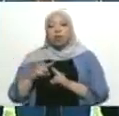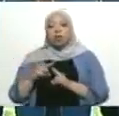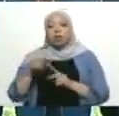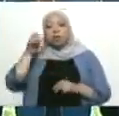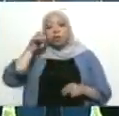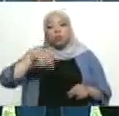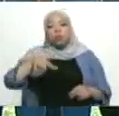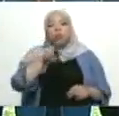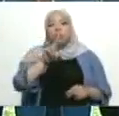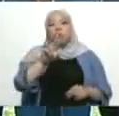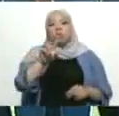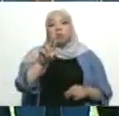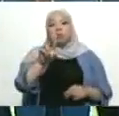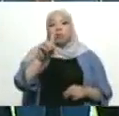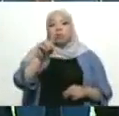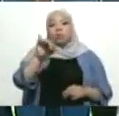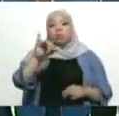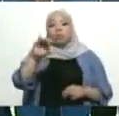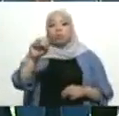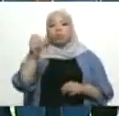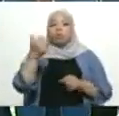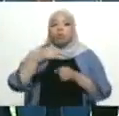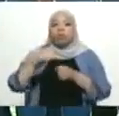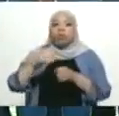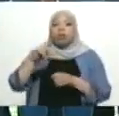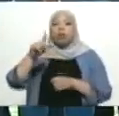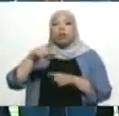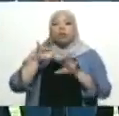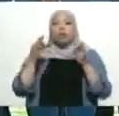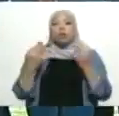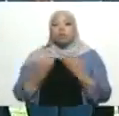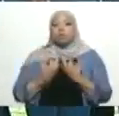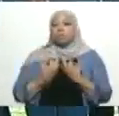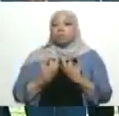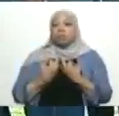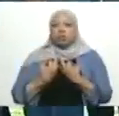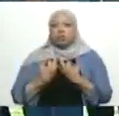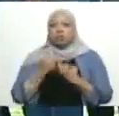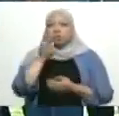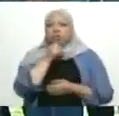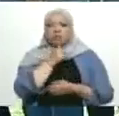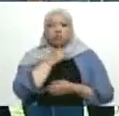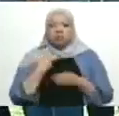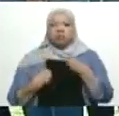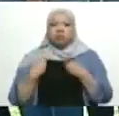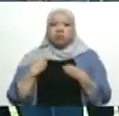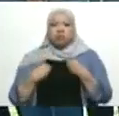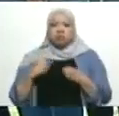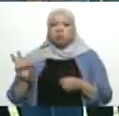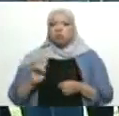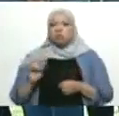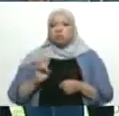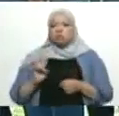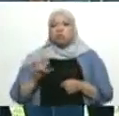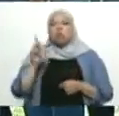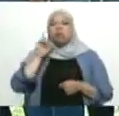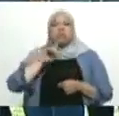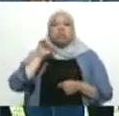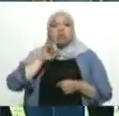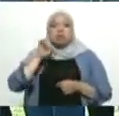Elio Abraham no es de Maracaibo, ni tienen familia. Ellos no se preocupan por el venezolano, es una gran